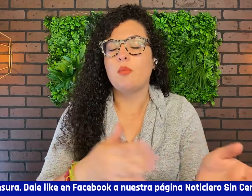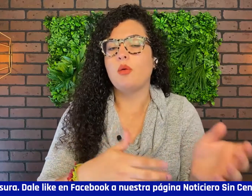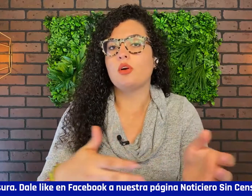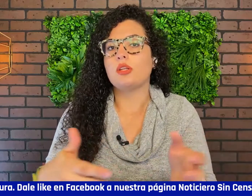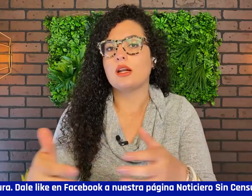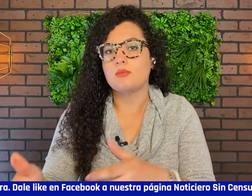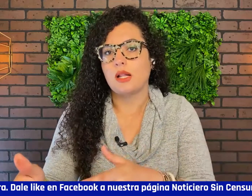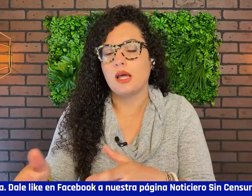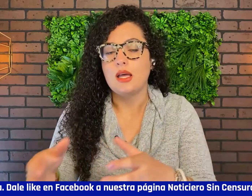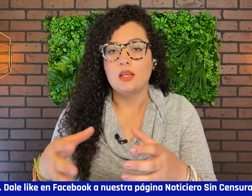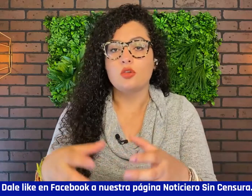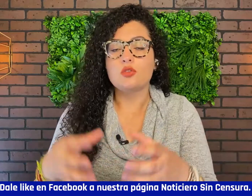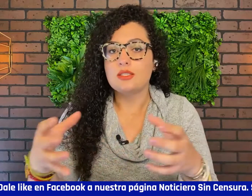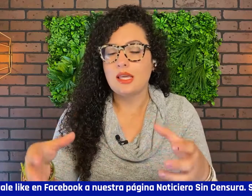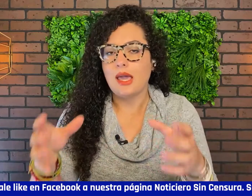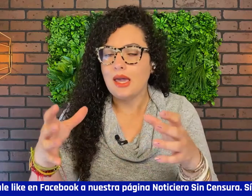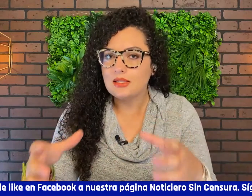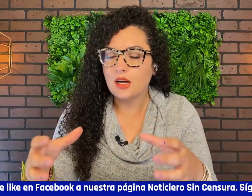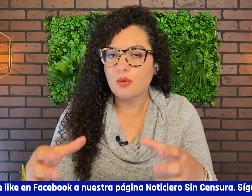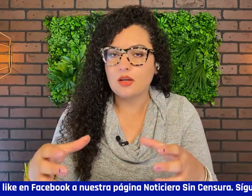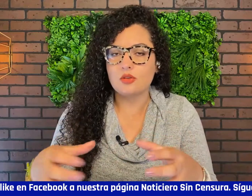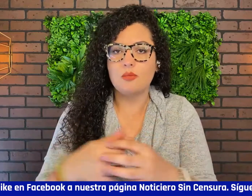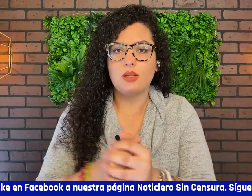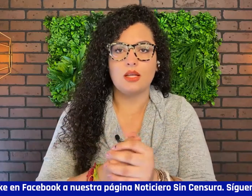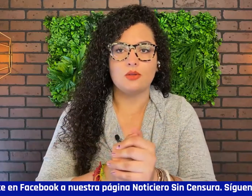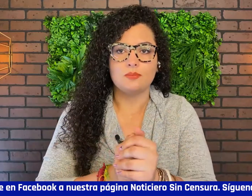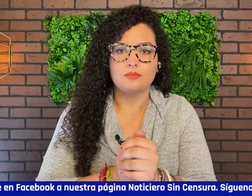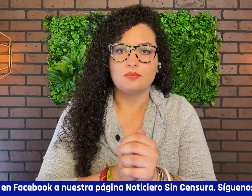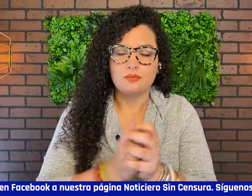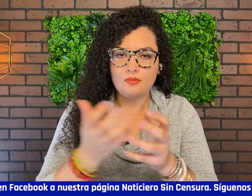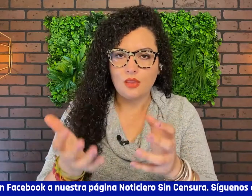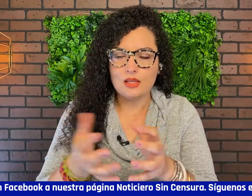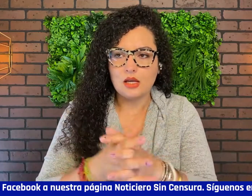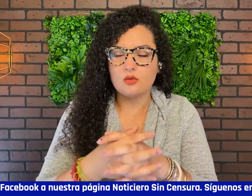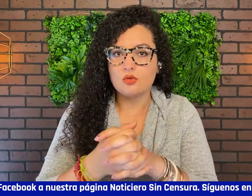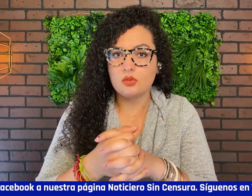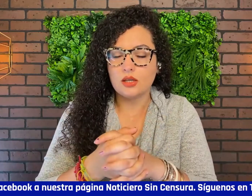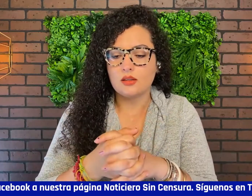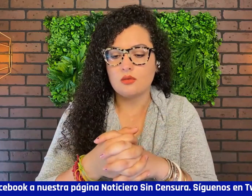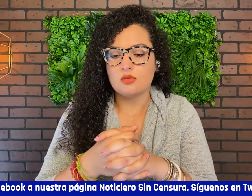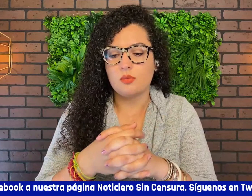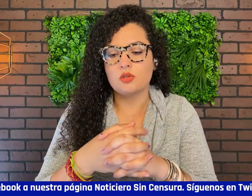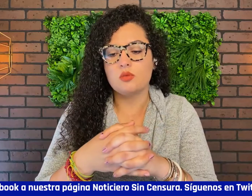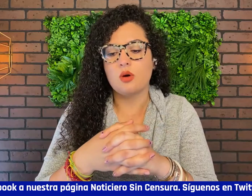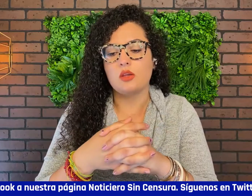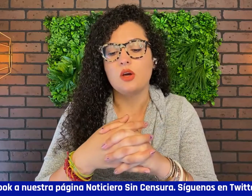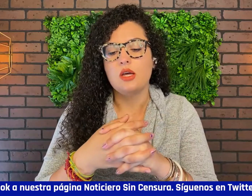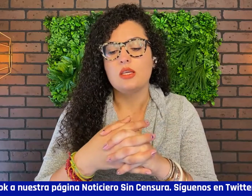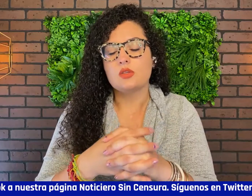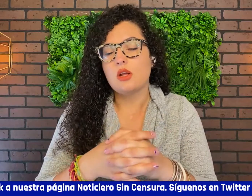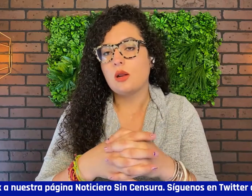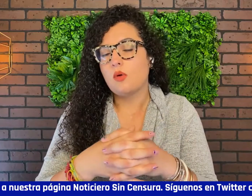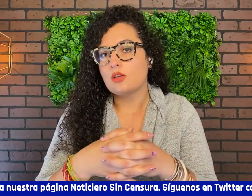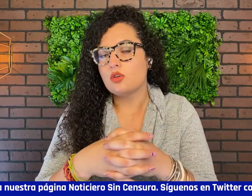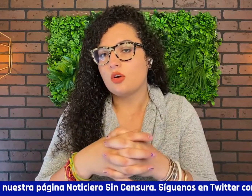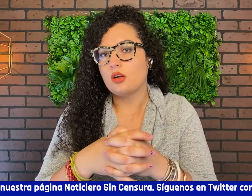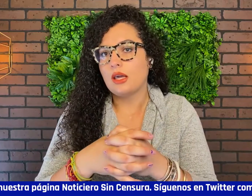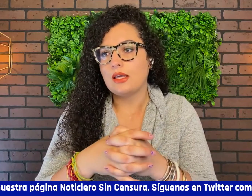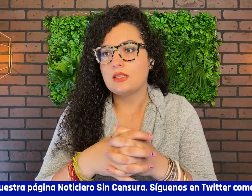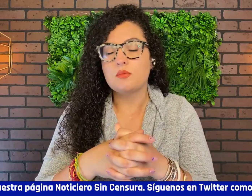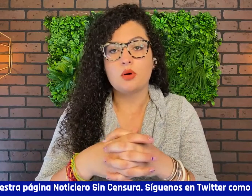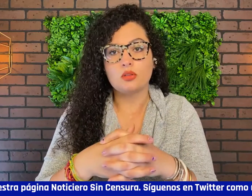el pueblo no te respalda? Entonces, sí, esta revocación de mandato es la consulta que tenemos el próximo año y es una